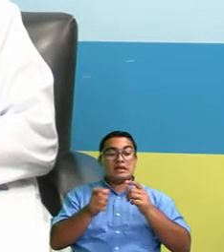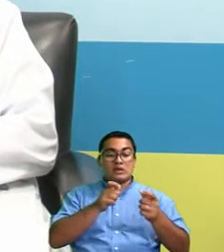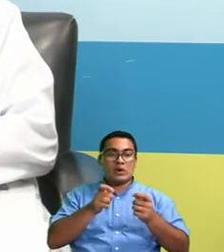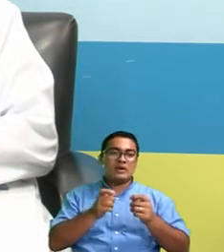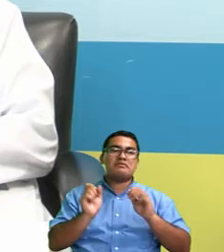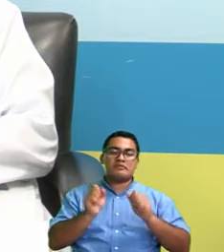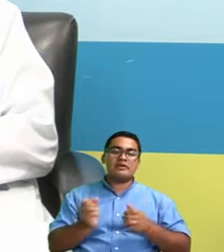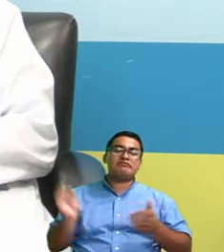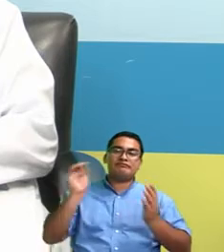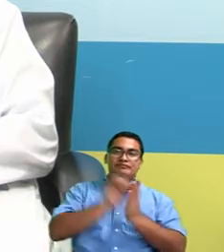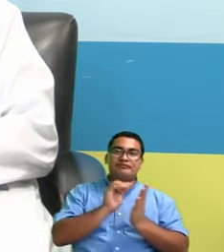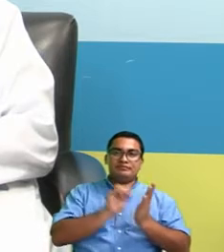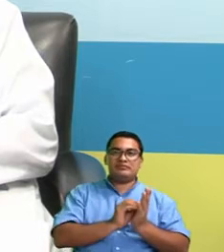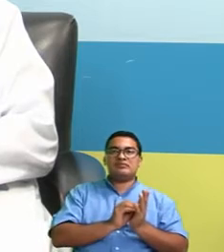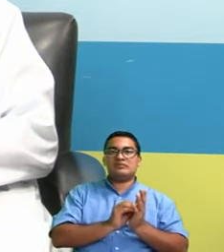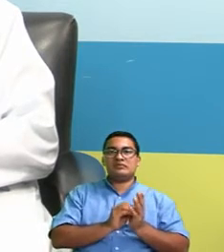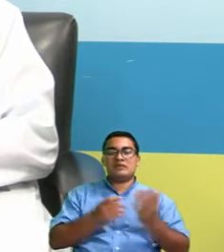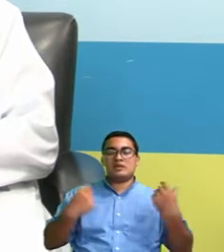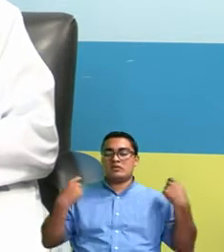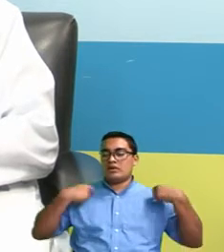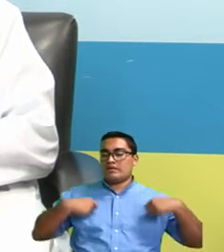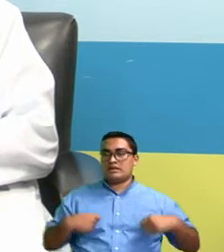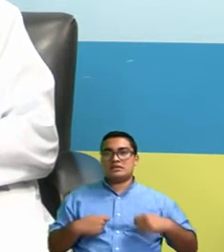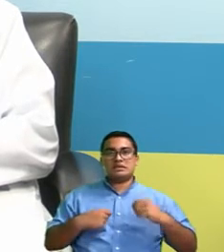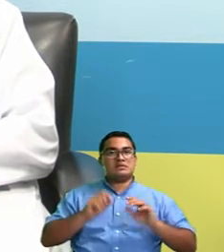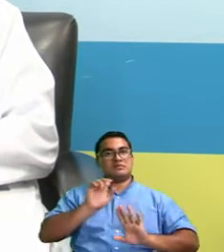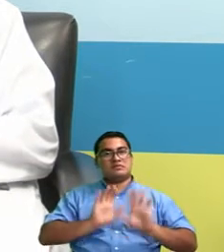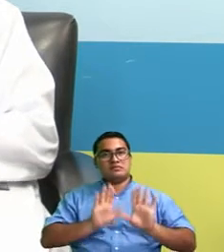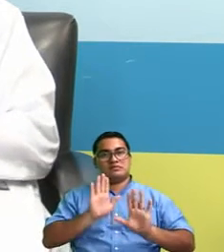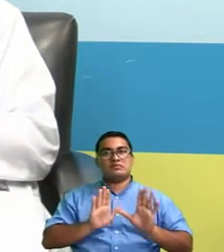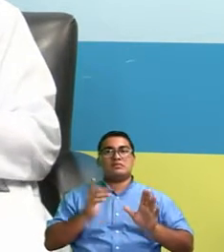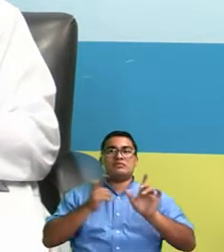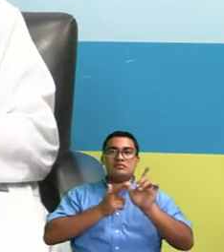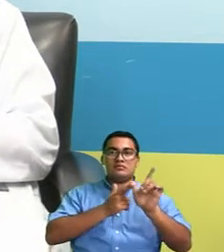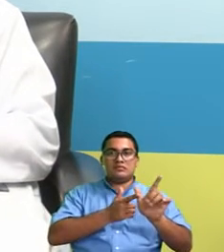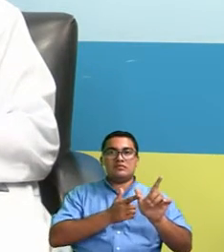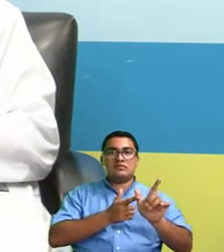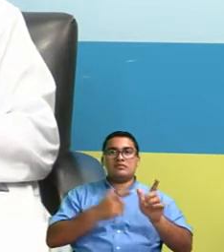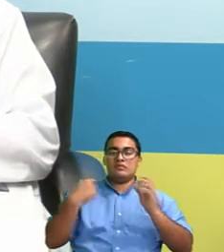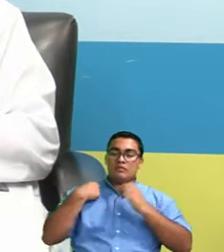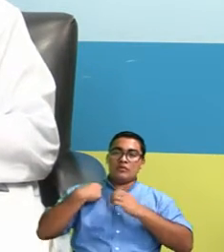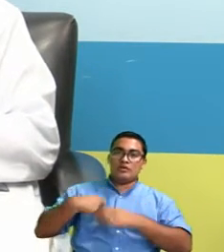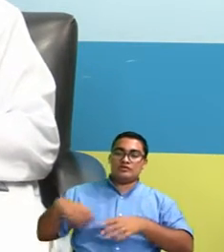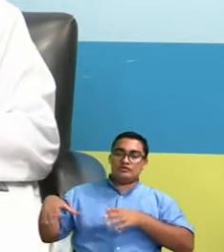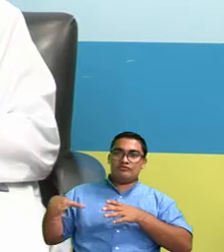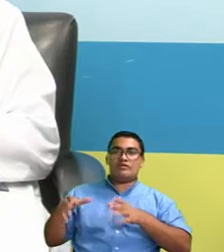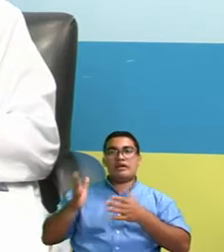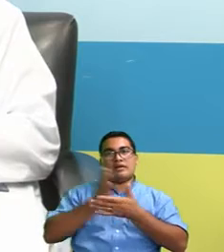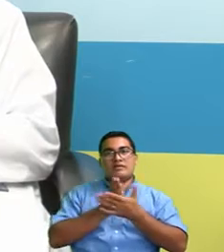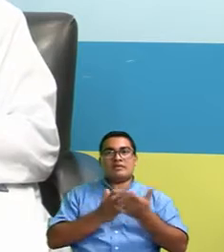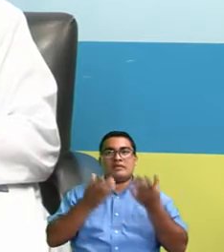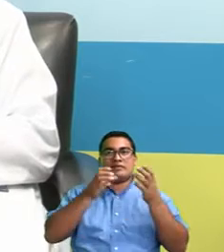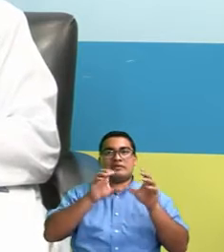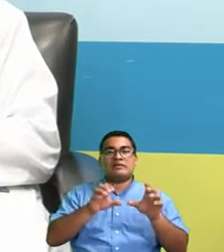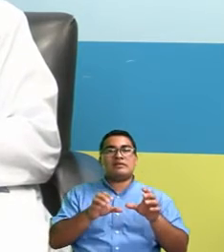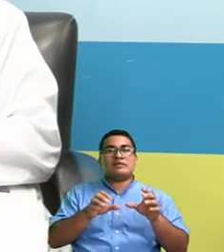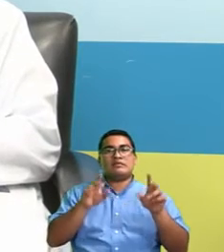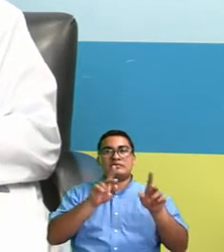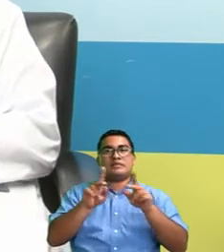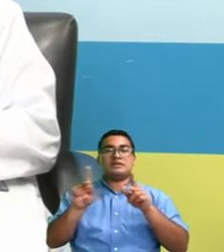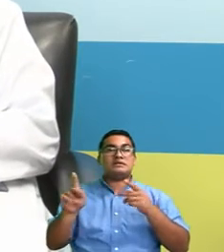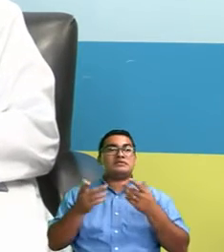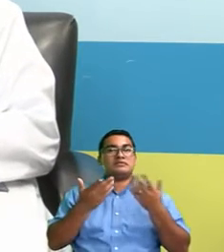la inscripción. Eso viene incluido la camiseta, la participación en la carrera y un bolsito con varias cosas que dan los